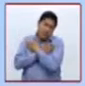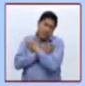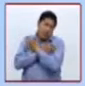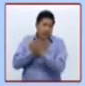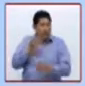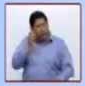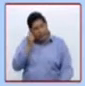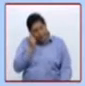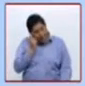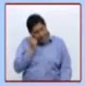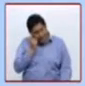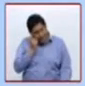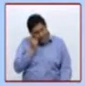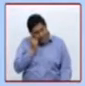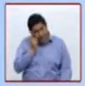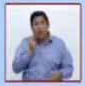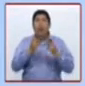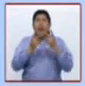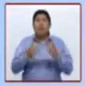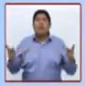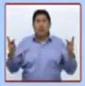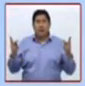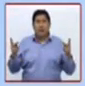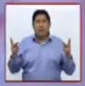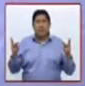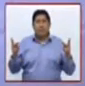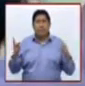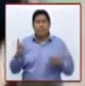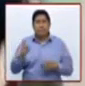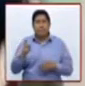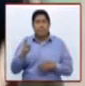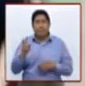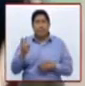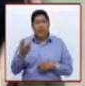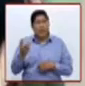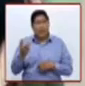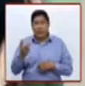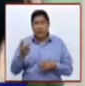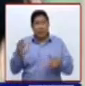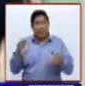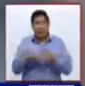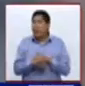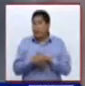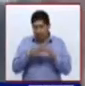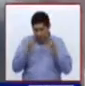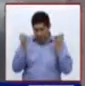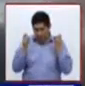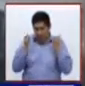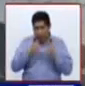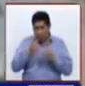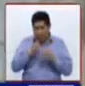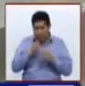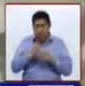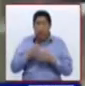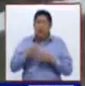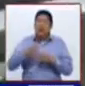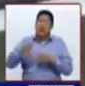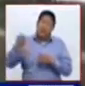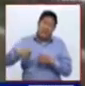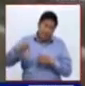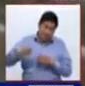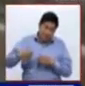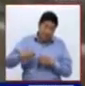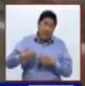Escuchen esto, porque en Potosí se ha perpetrado un tercer caso de feminicidio. La fiscal departamental Roxana Choque ha informado